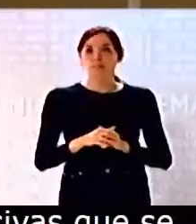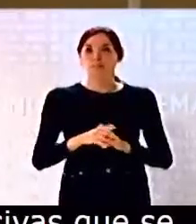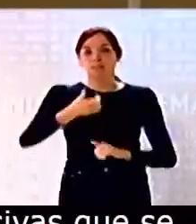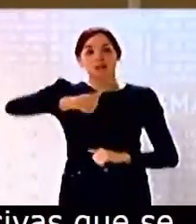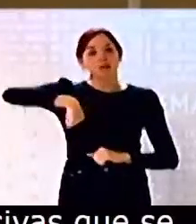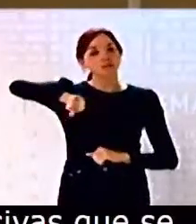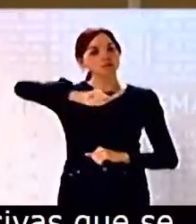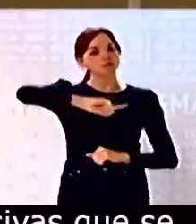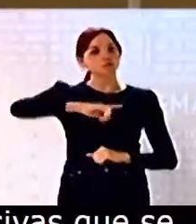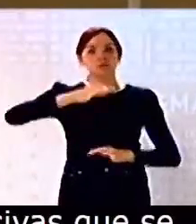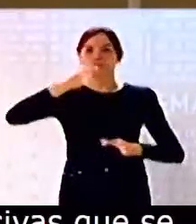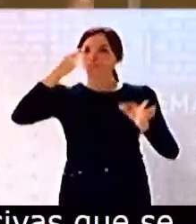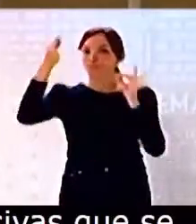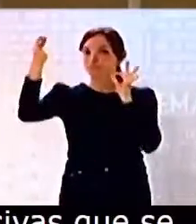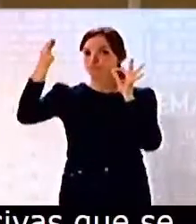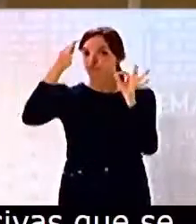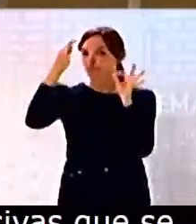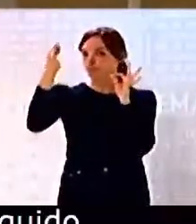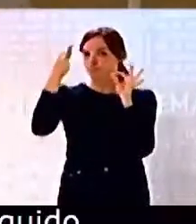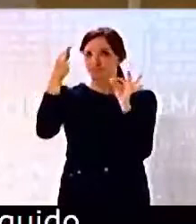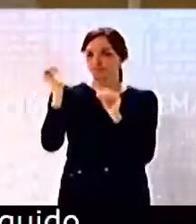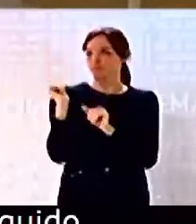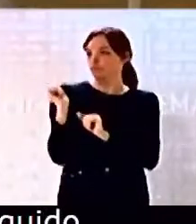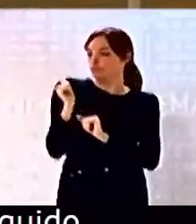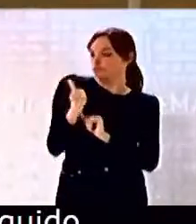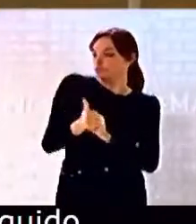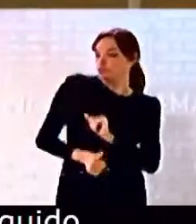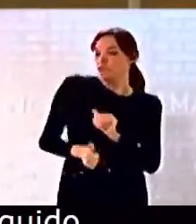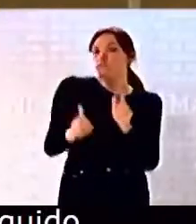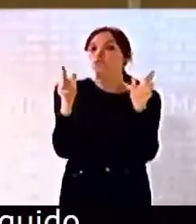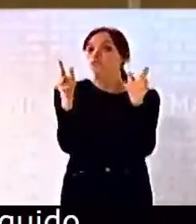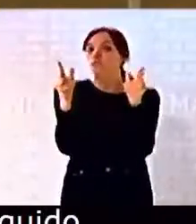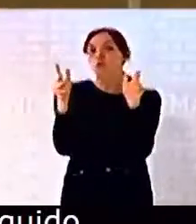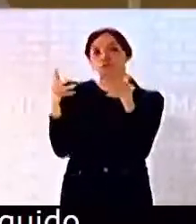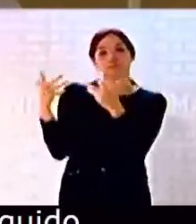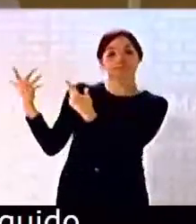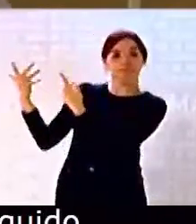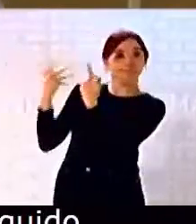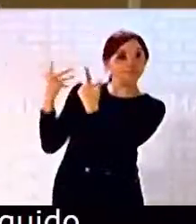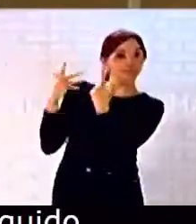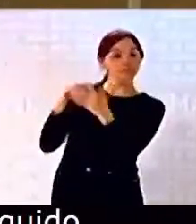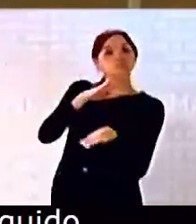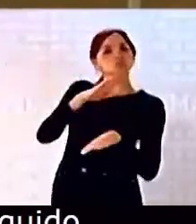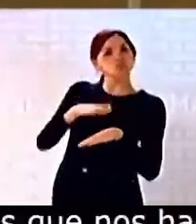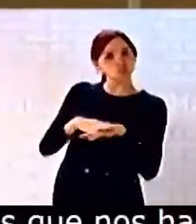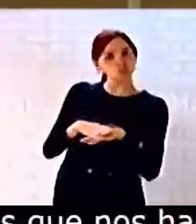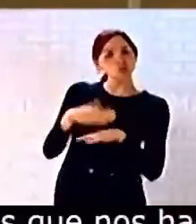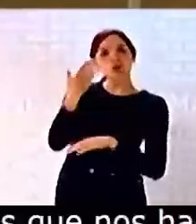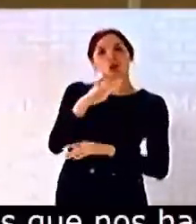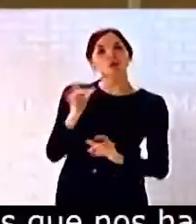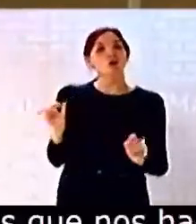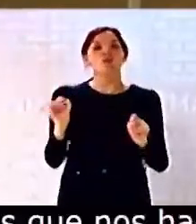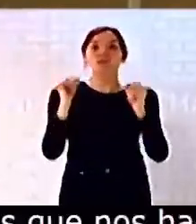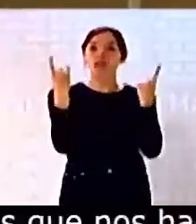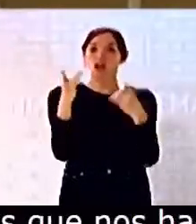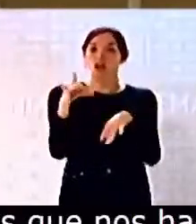nosotros hemos seguido rigurosamente durante este tiempo las recomendaciones que nos hacían los colegios oficiales de